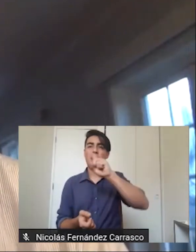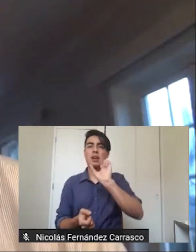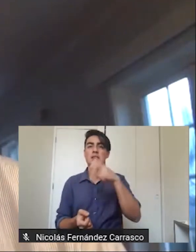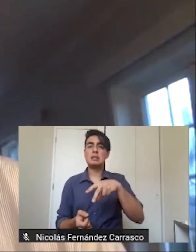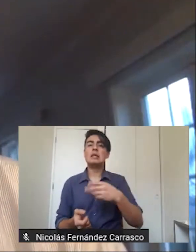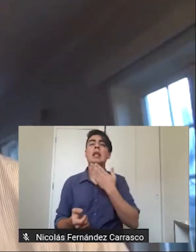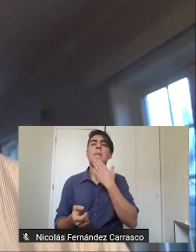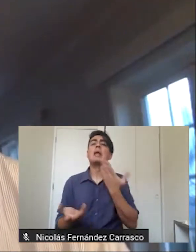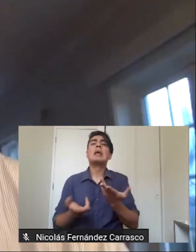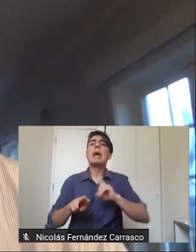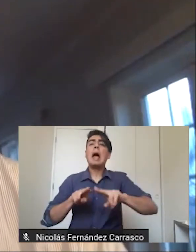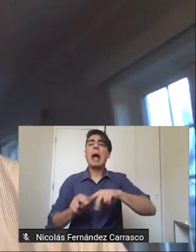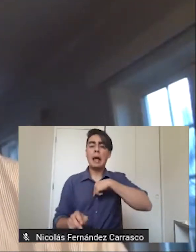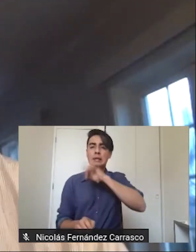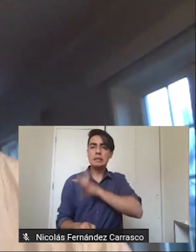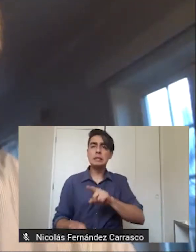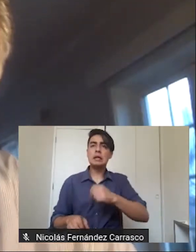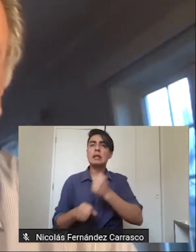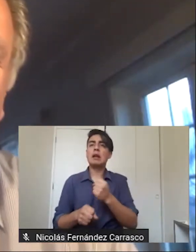haciendo en Chile.